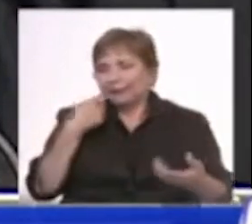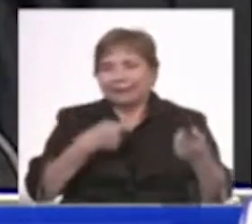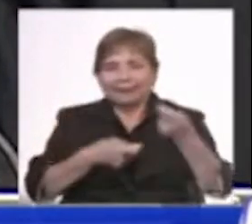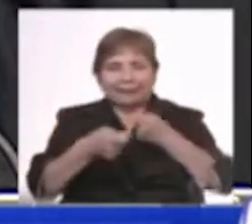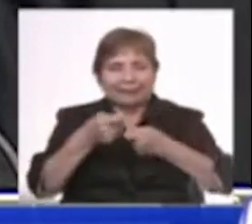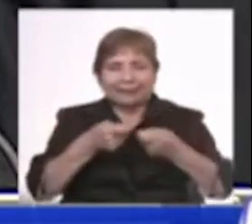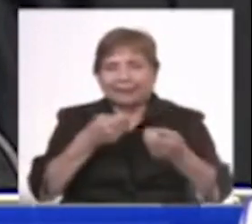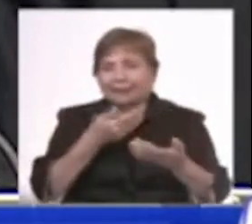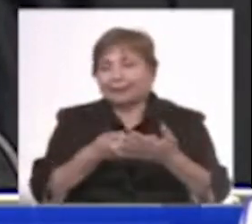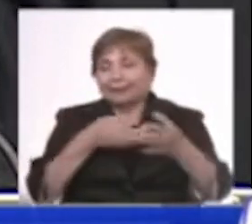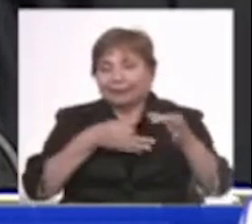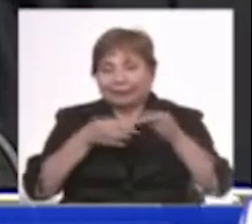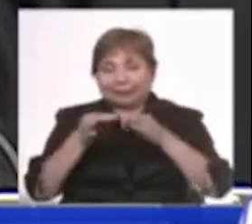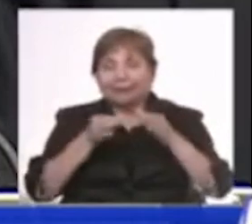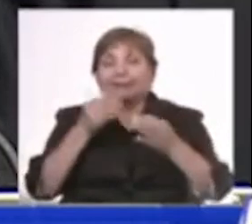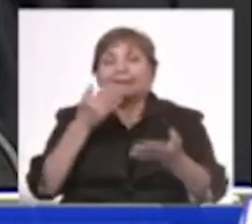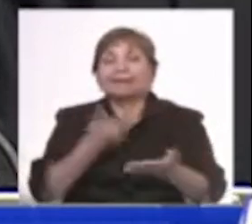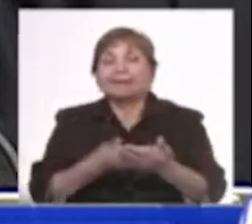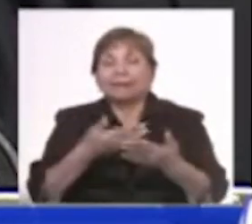vendedor explicó: